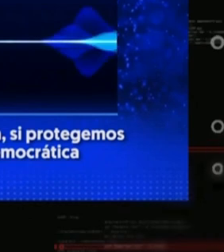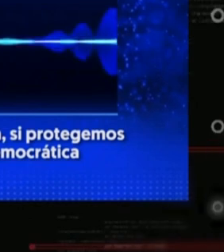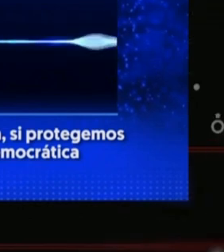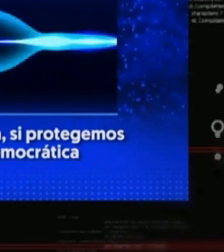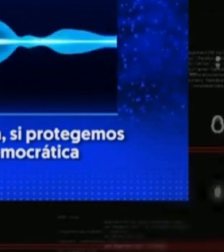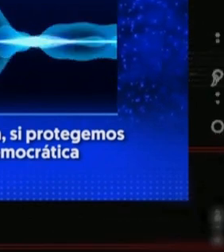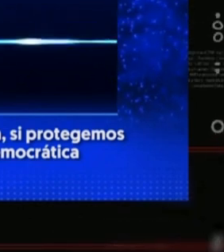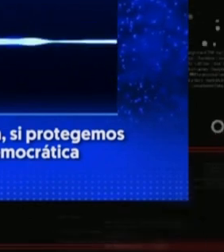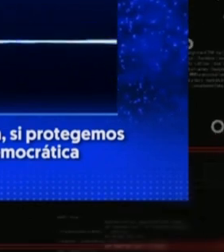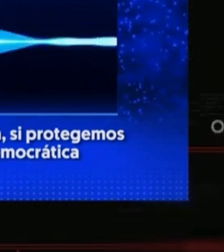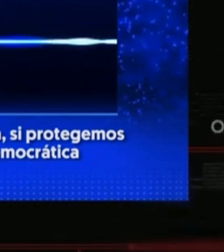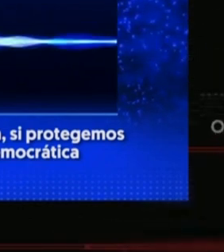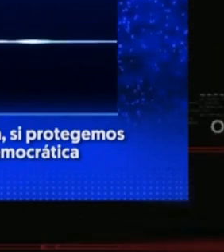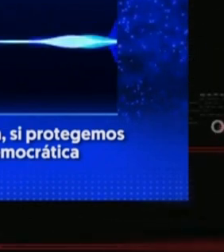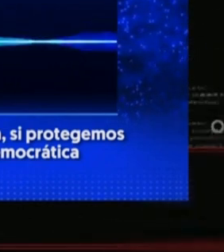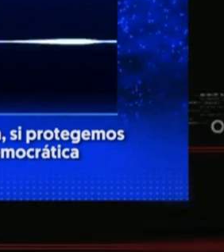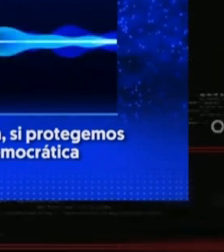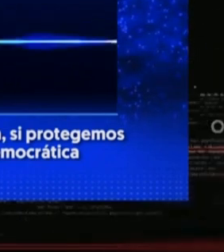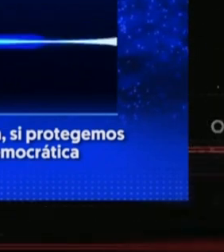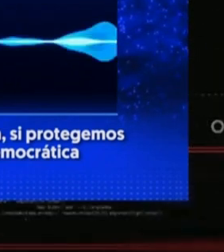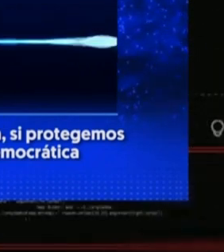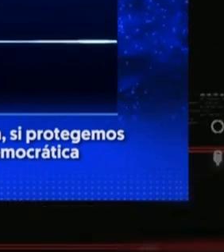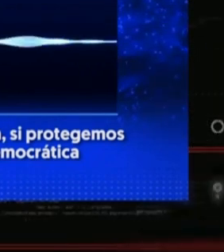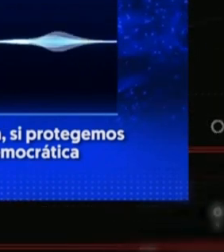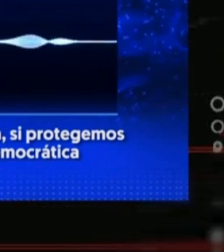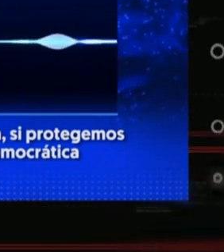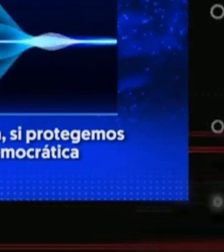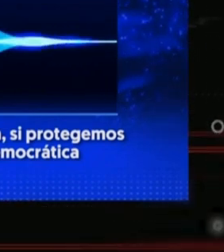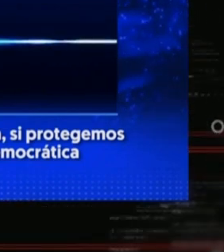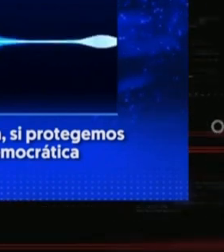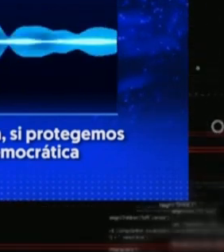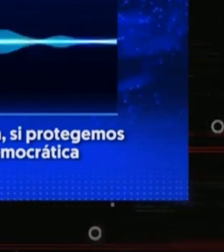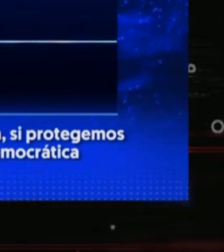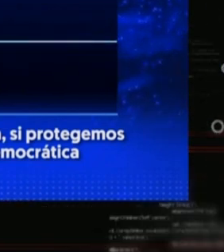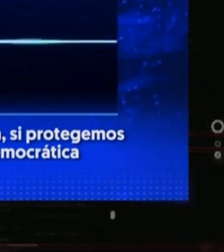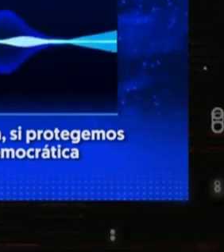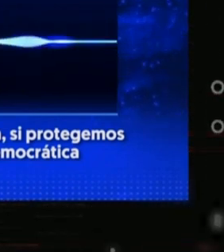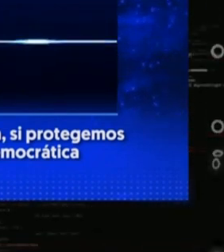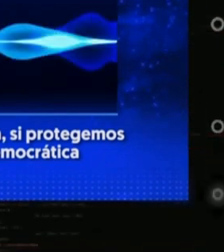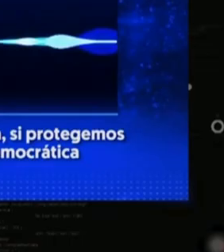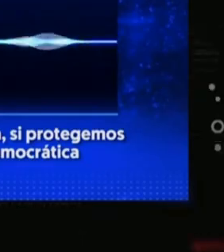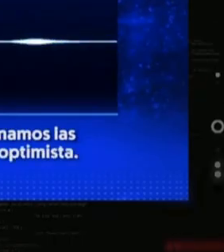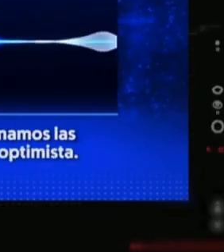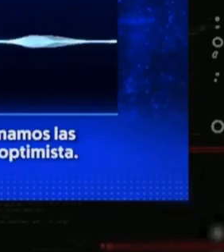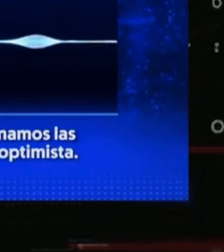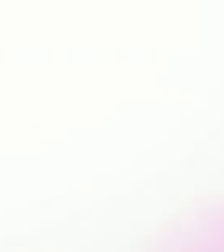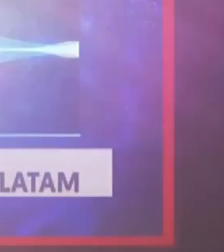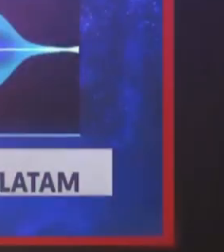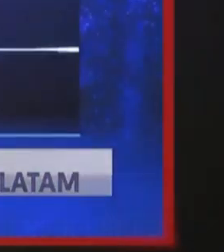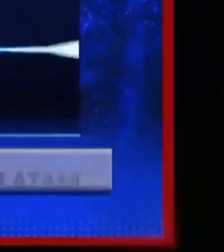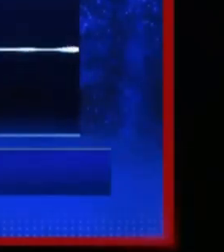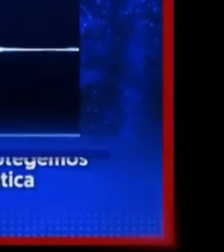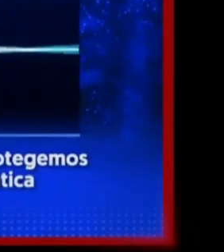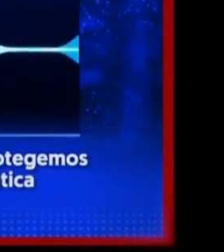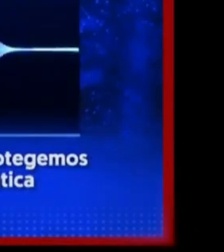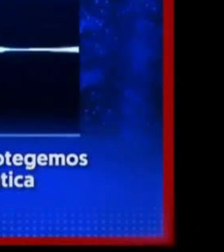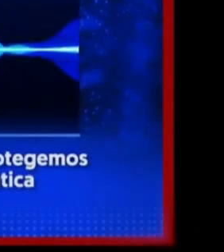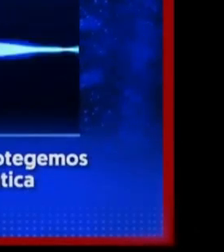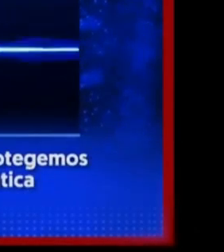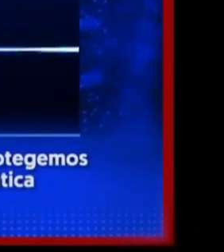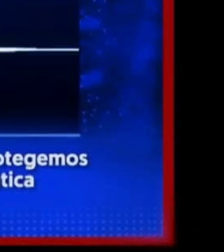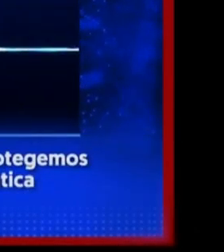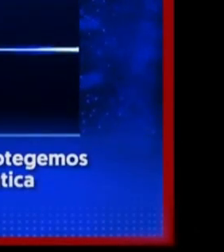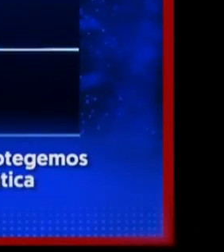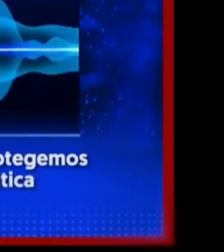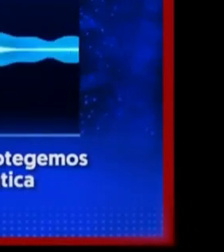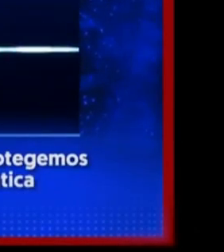asegurando que la democracia está en riesgo, porque se le ha dado apertura de espacios al populismo. Creo que el mayor reto